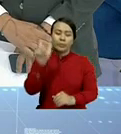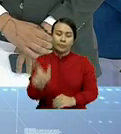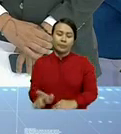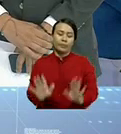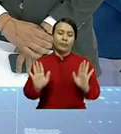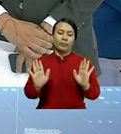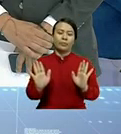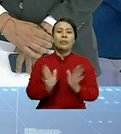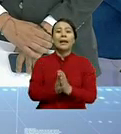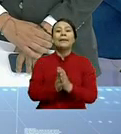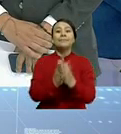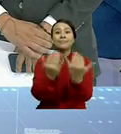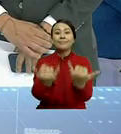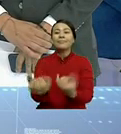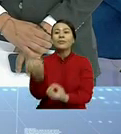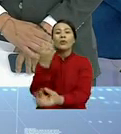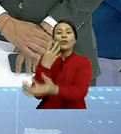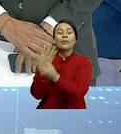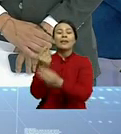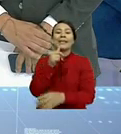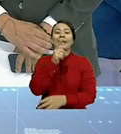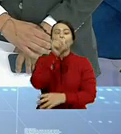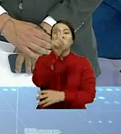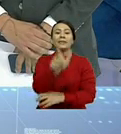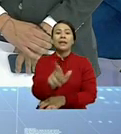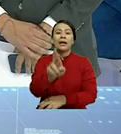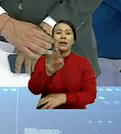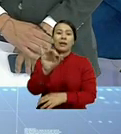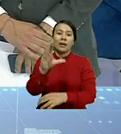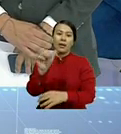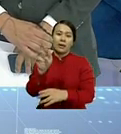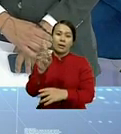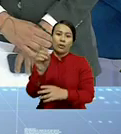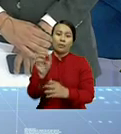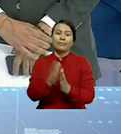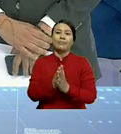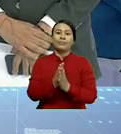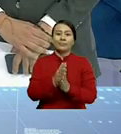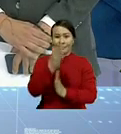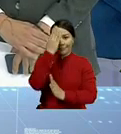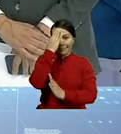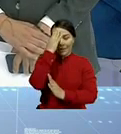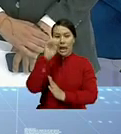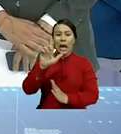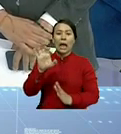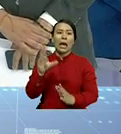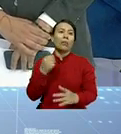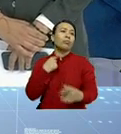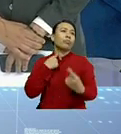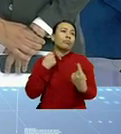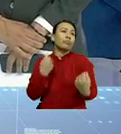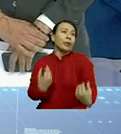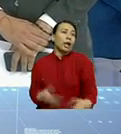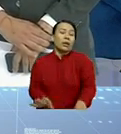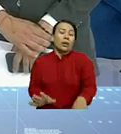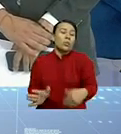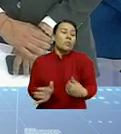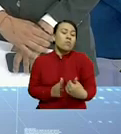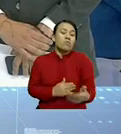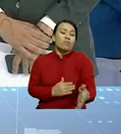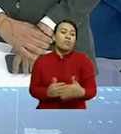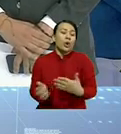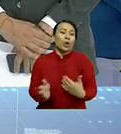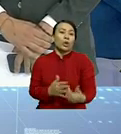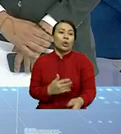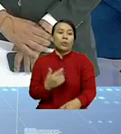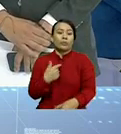Y vamos a ver qué dice ahora el señor Rescalvo, pues. Porque bueno, dice Rescalvo que él prefiere perder antes que romper